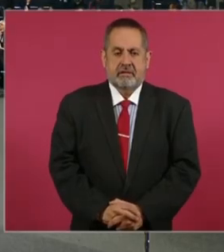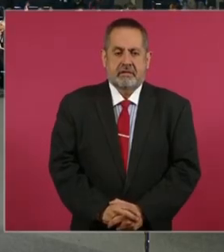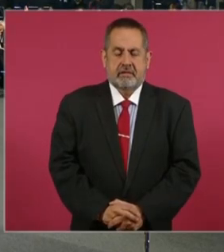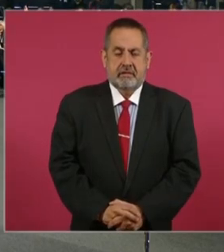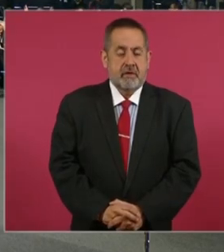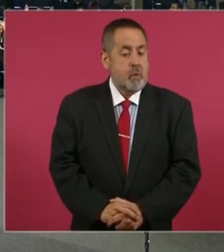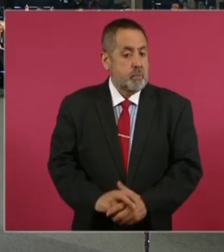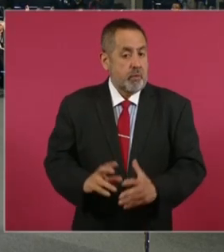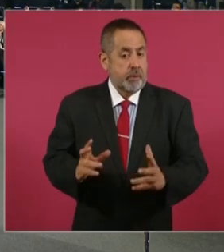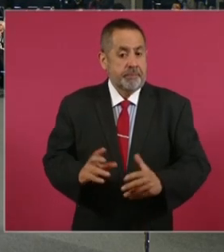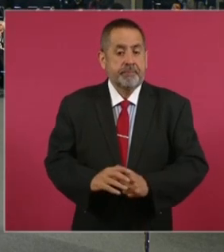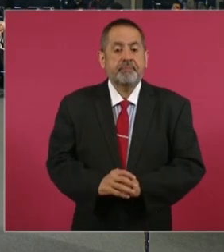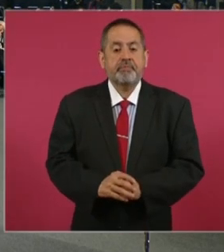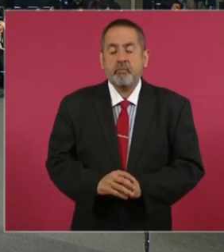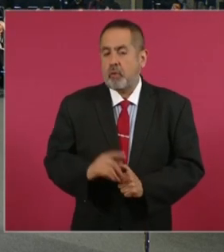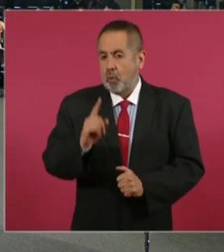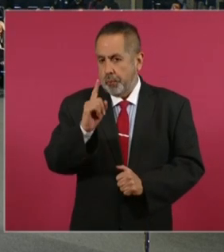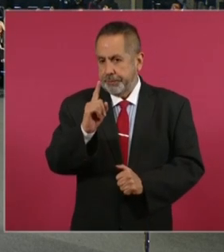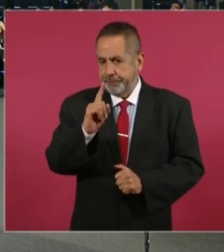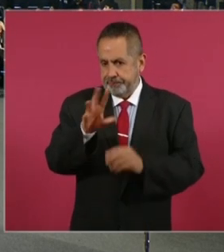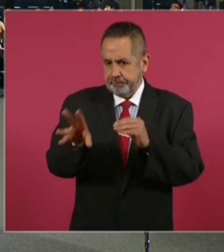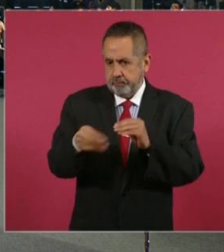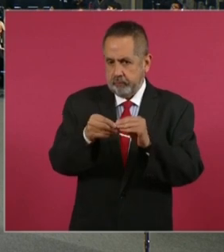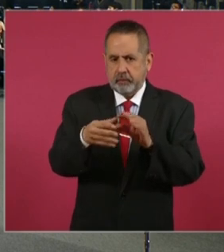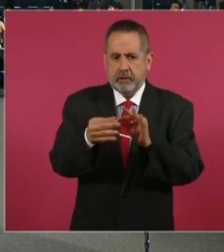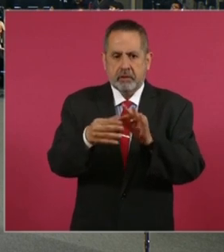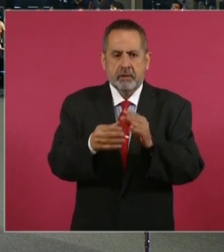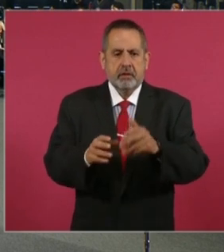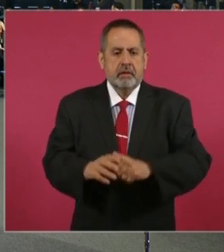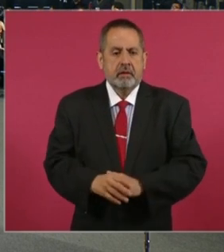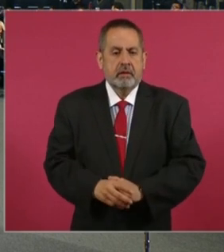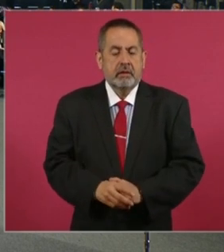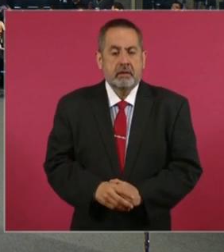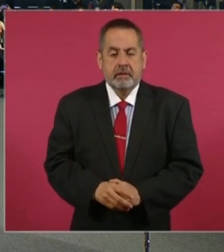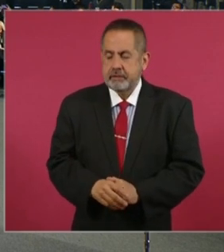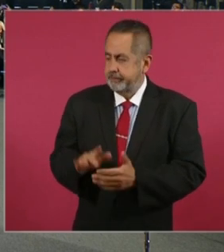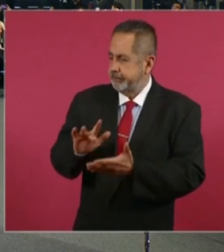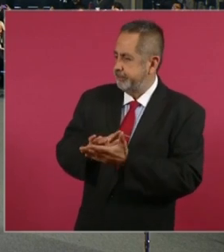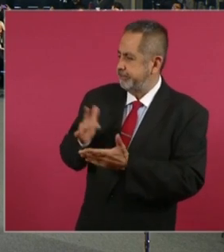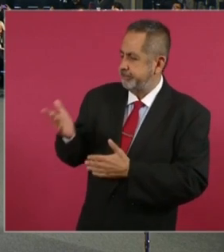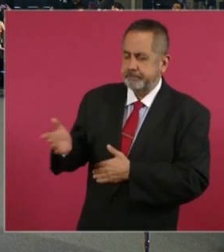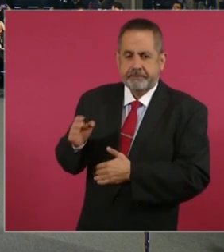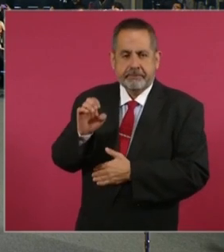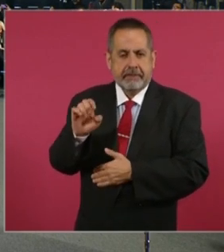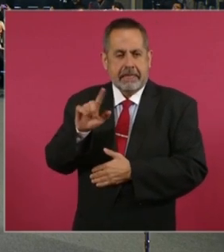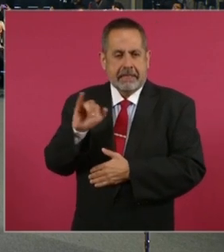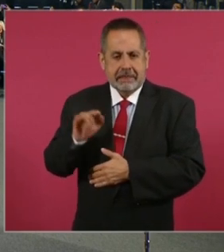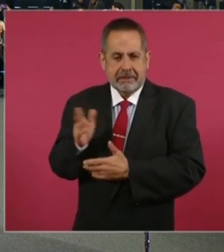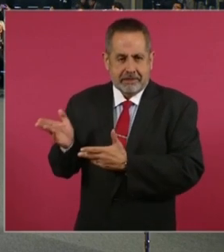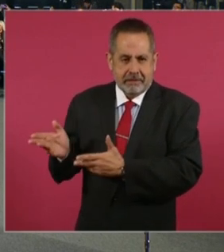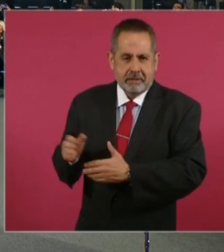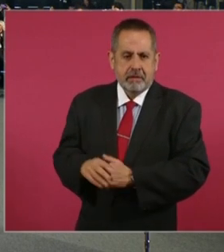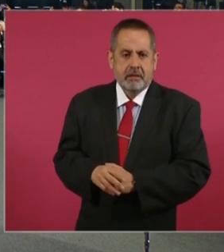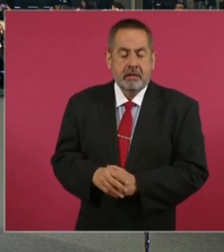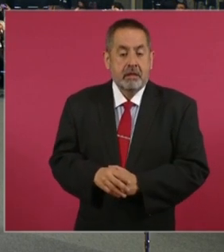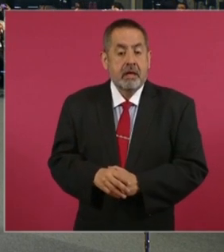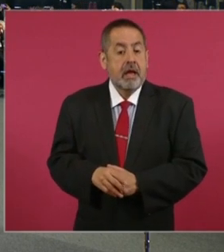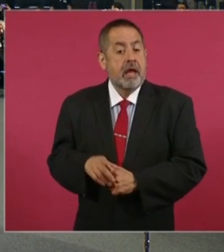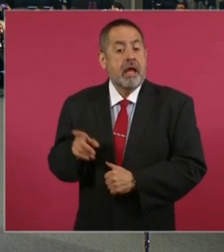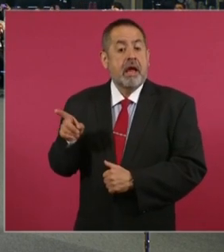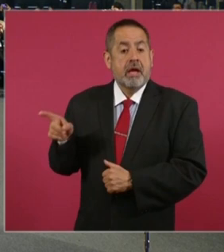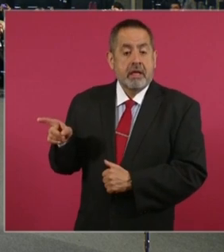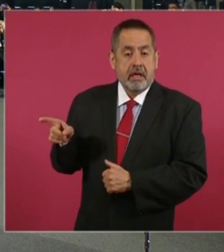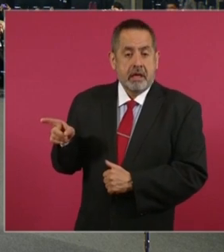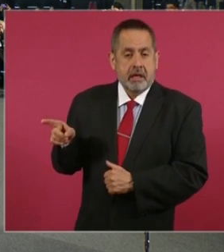Bueno, y nada más para decirle que le agradecemos mucho a Elizabeth porque se va a quedar.